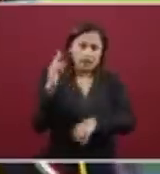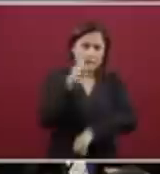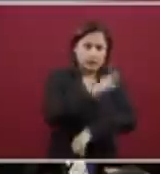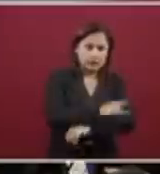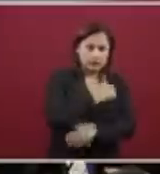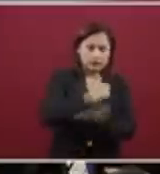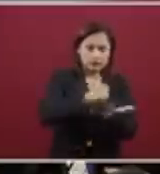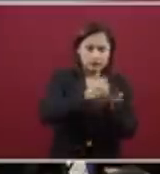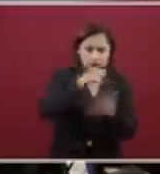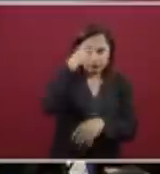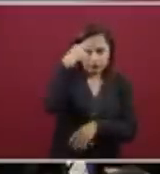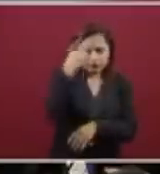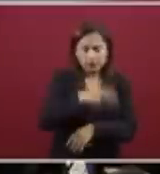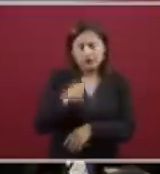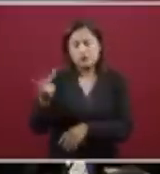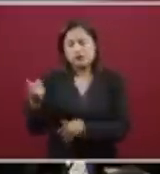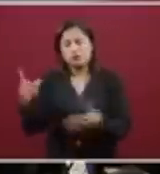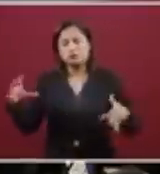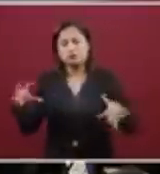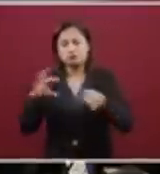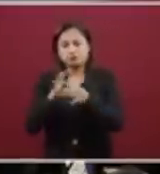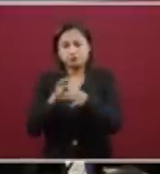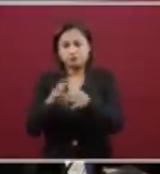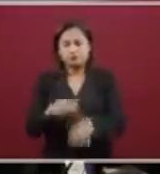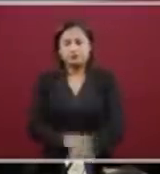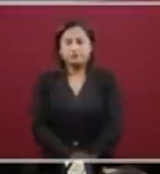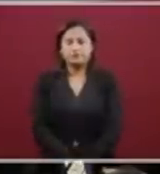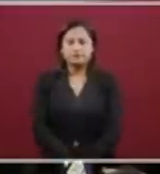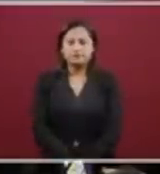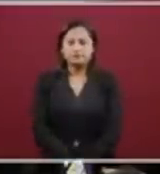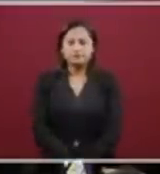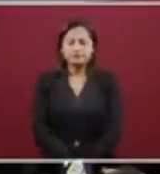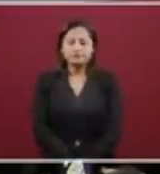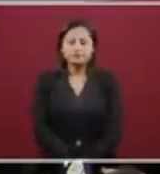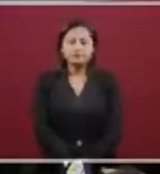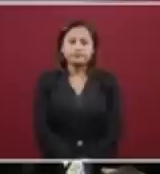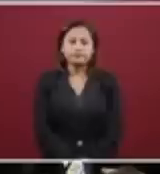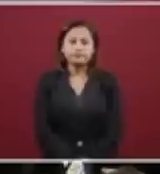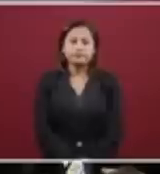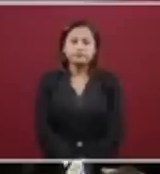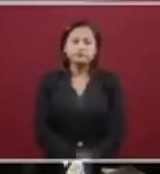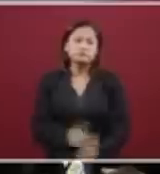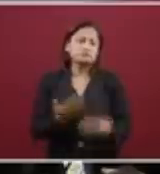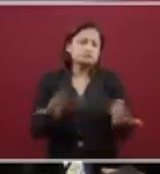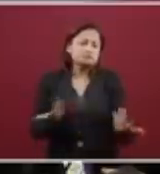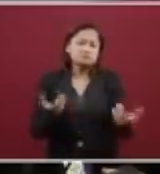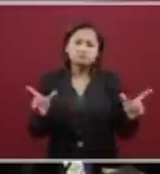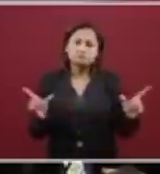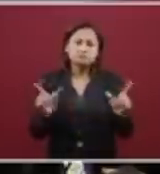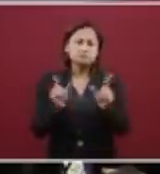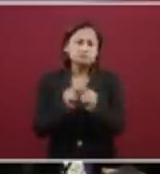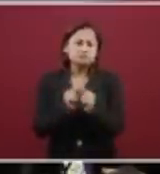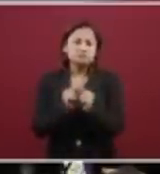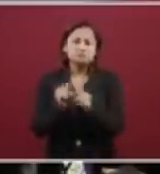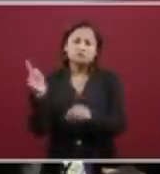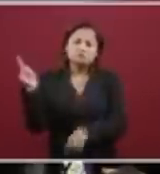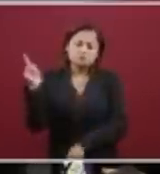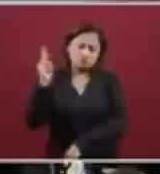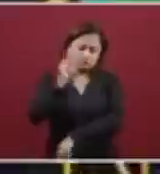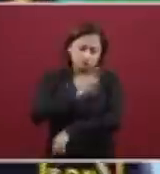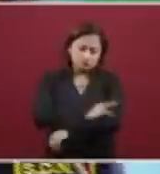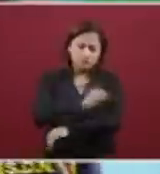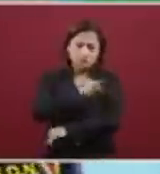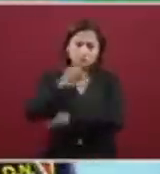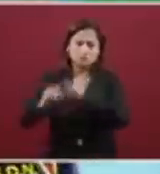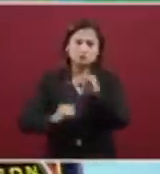mexico la siguiente por favor en síntesis este aeropuerto internacional tendrá